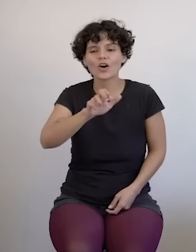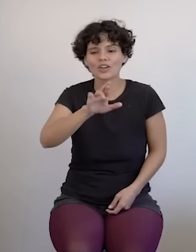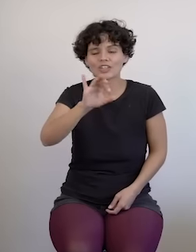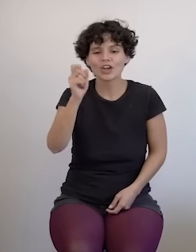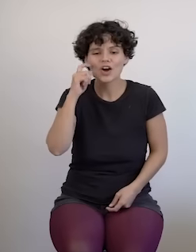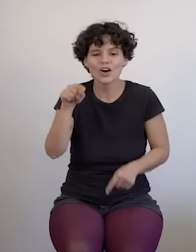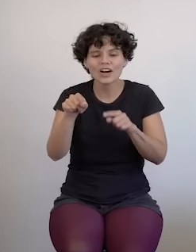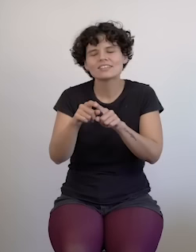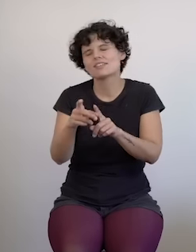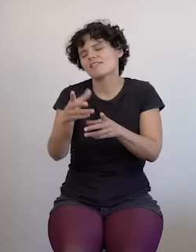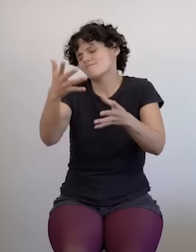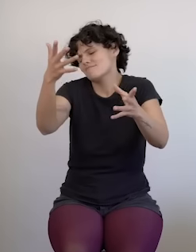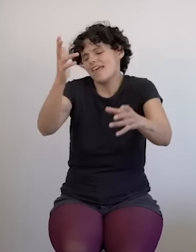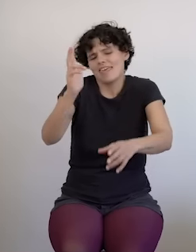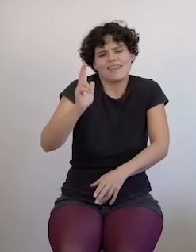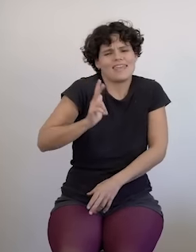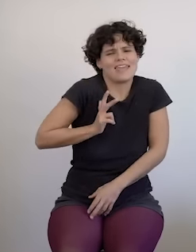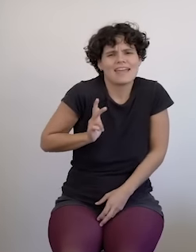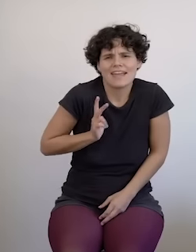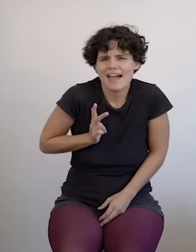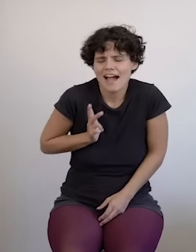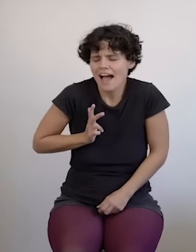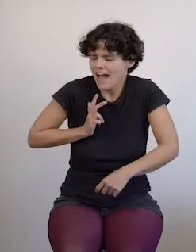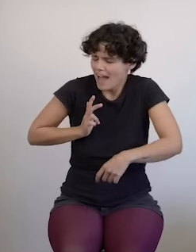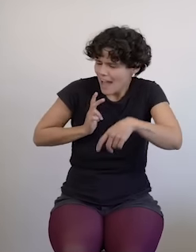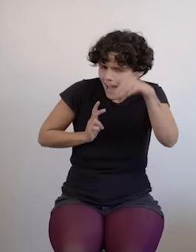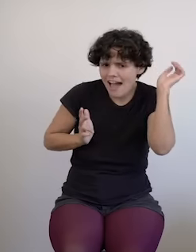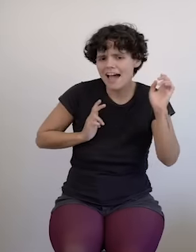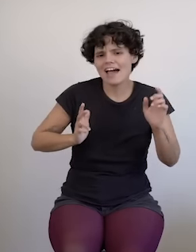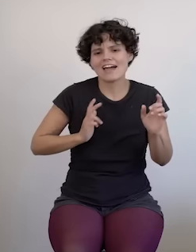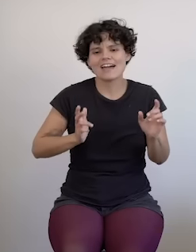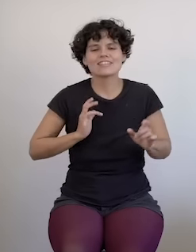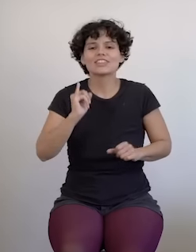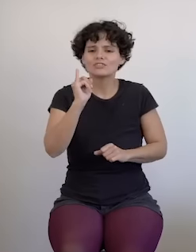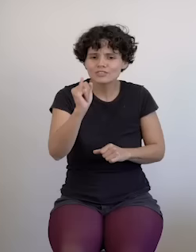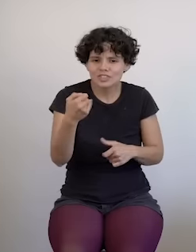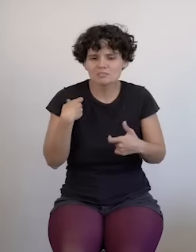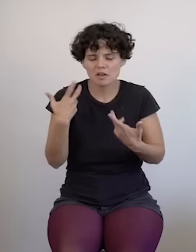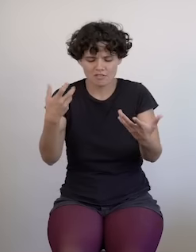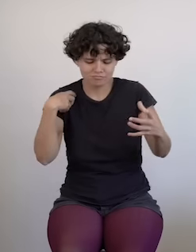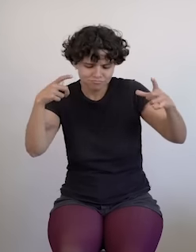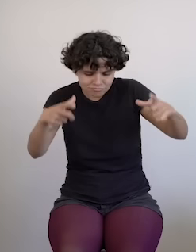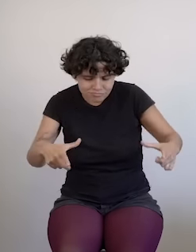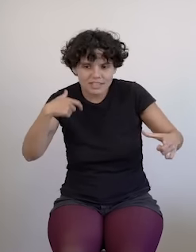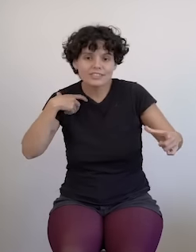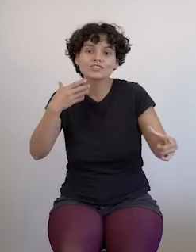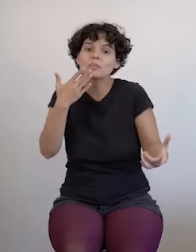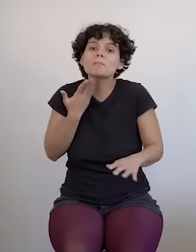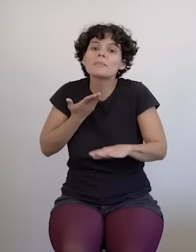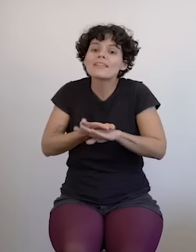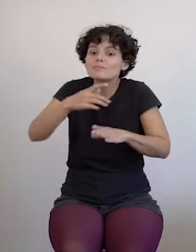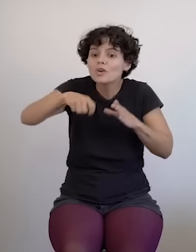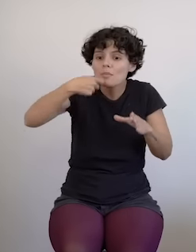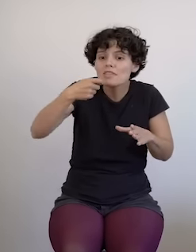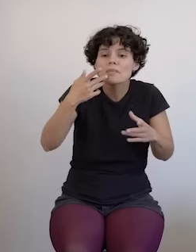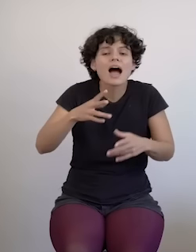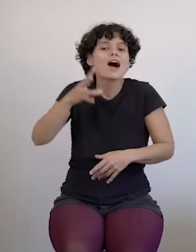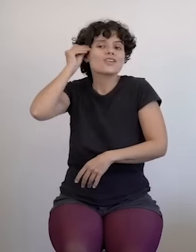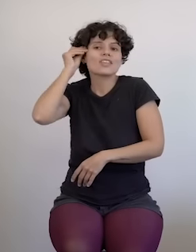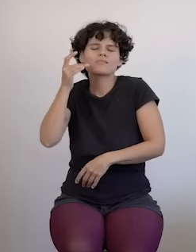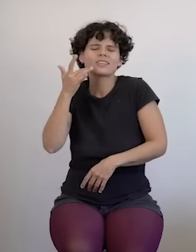elegante. Sí, bueno, es lo más elegante. Sí. Es lo más elegante la foto. Yo me zumbé, compañero. Lo pedí para